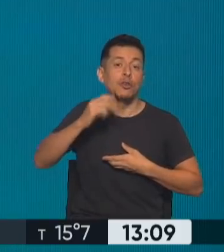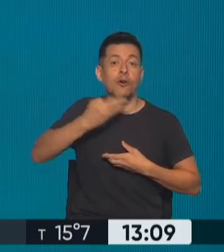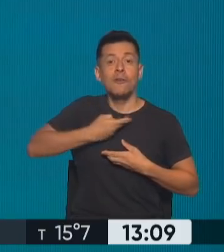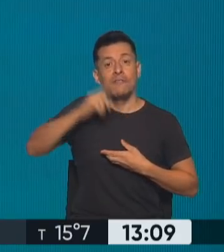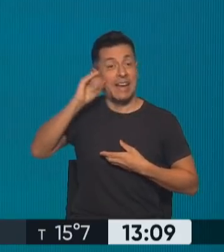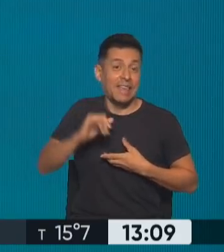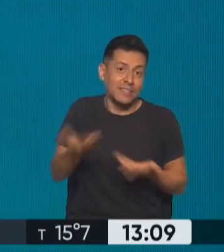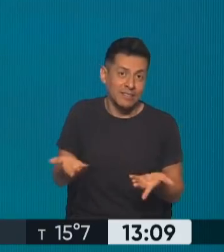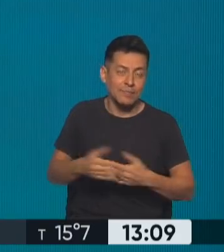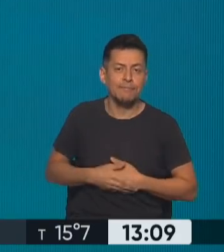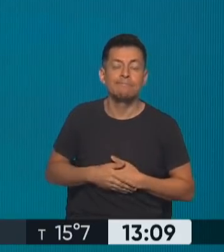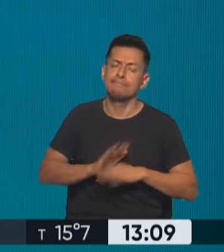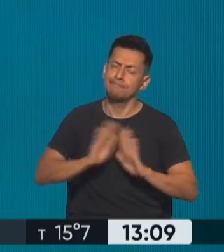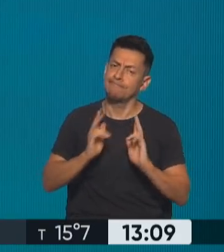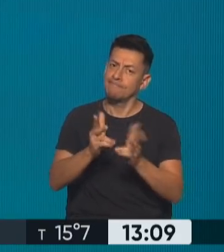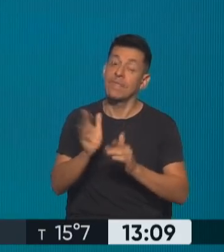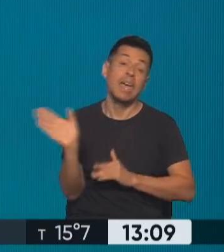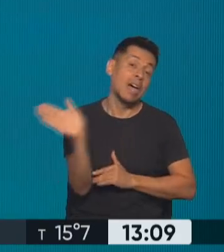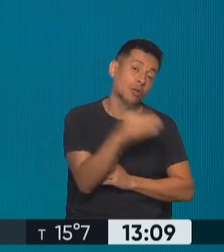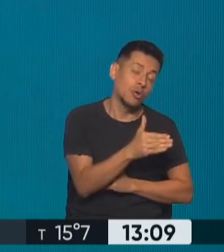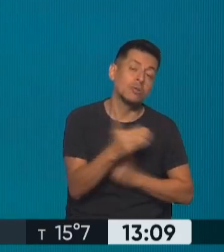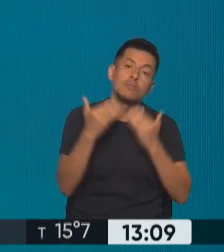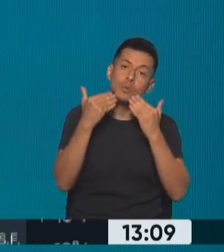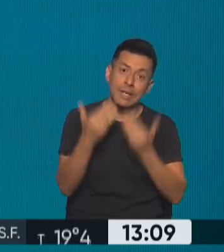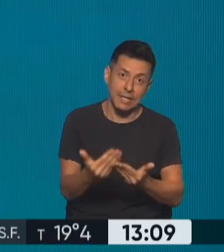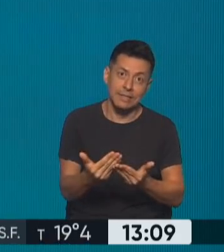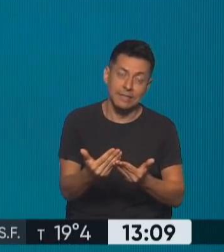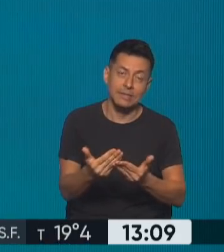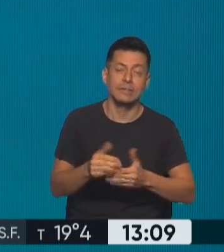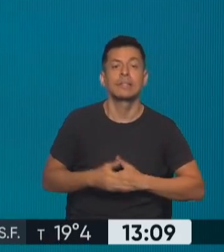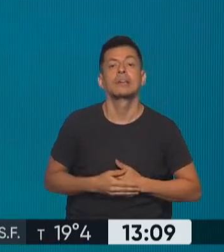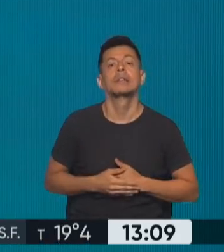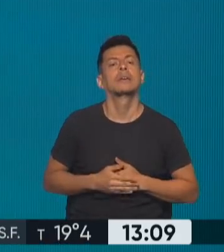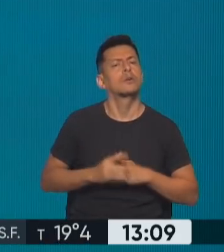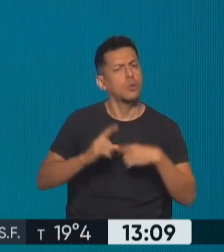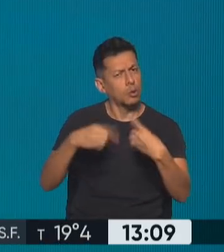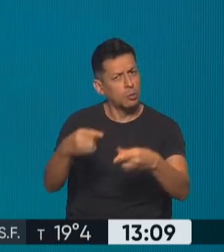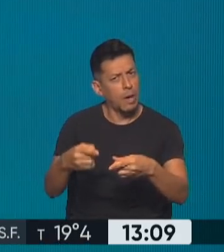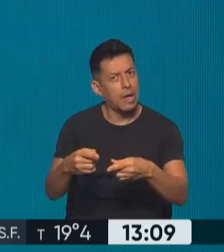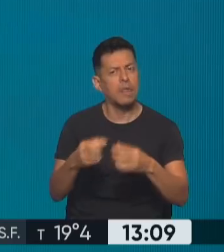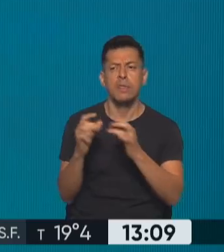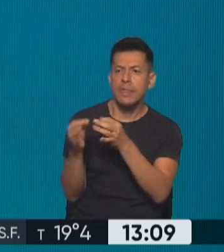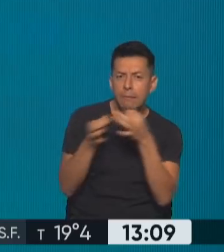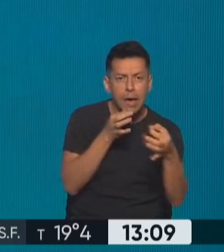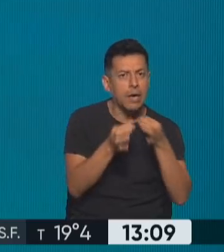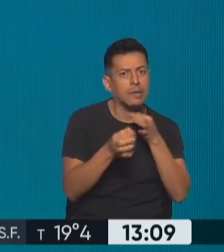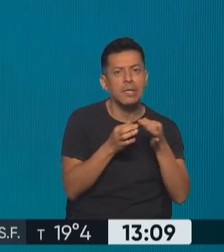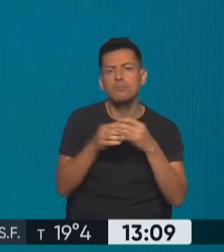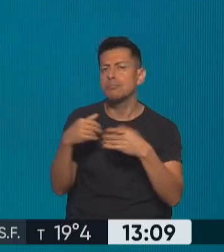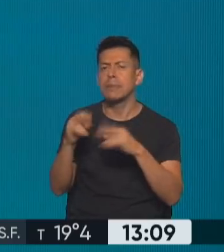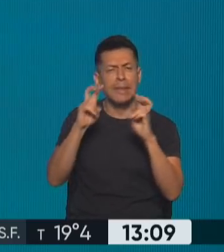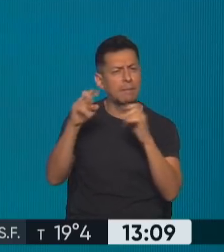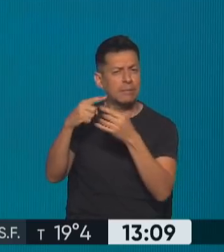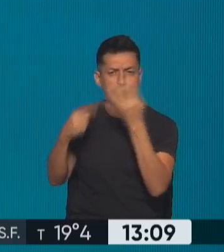nada, decirles a todos y a todas que muchas gracias y que sigamos debatiendo estas